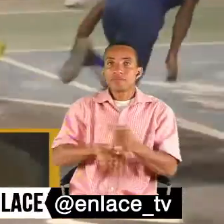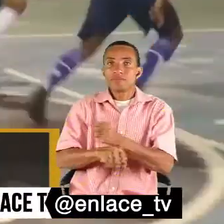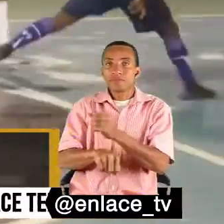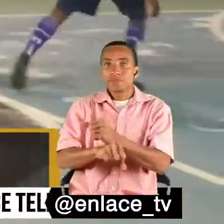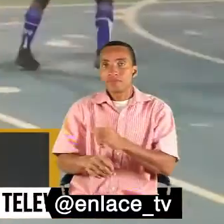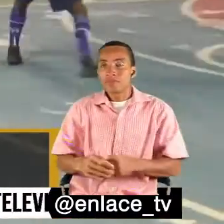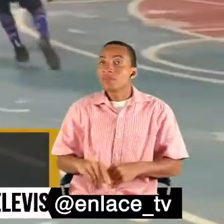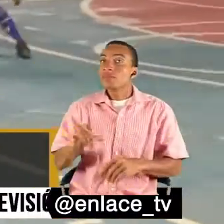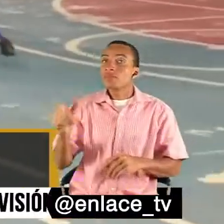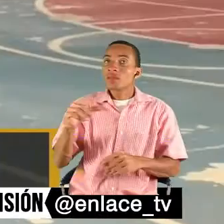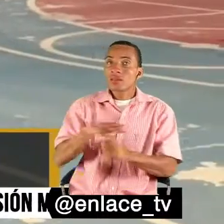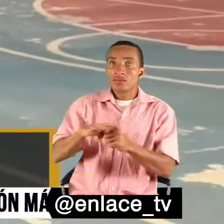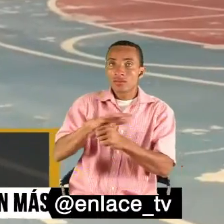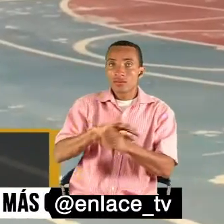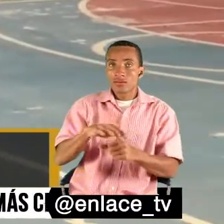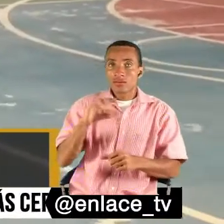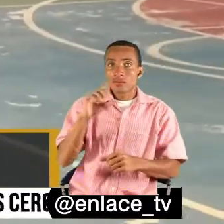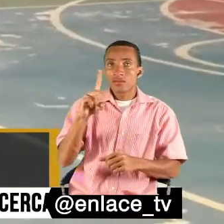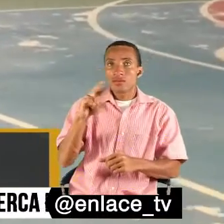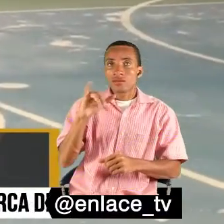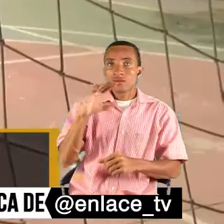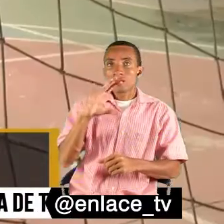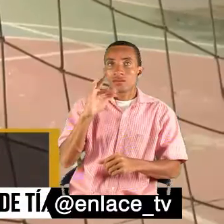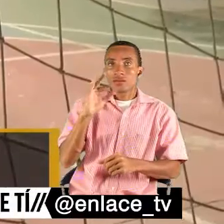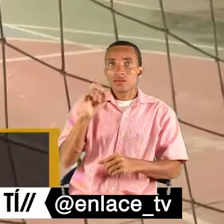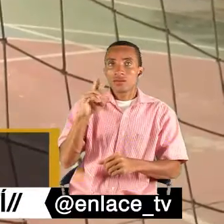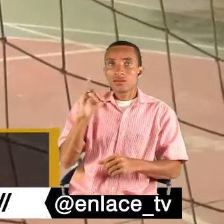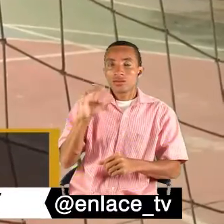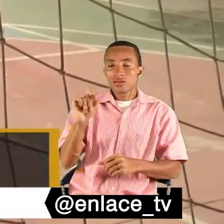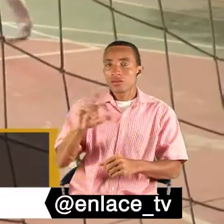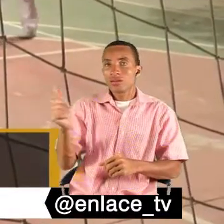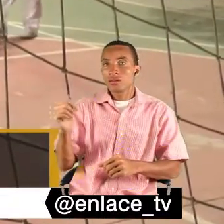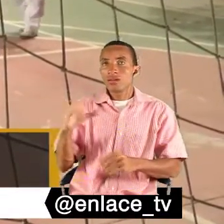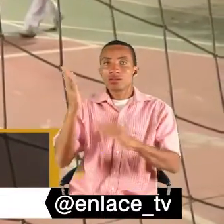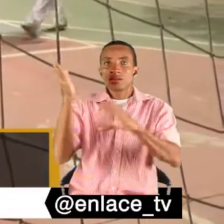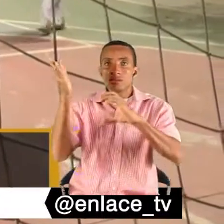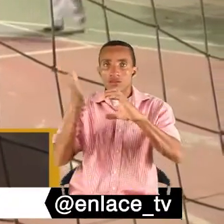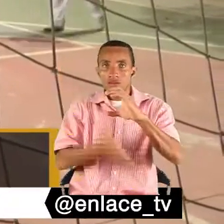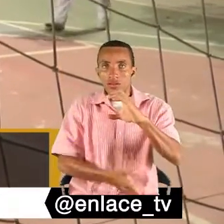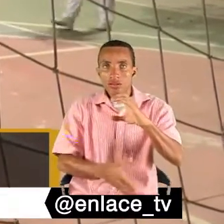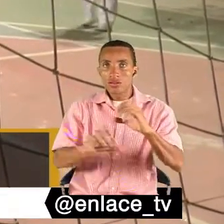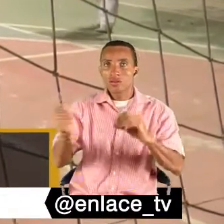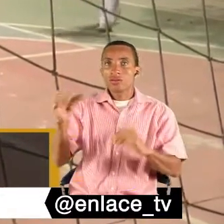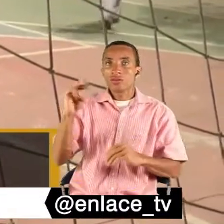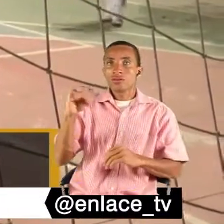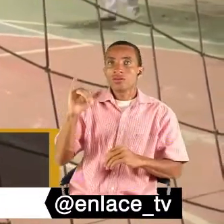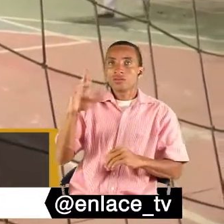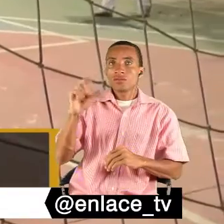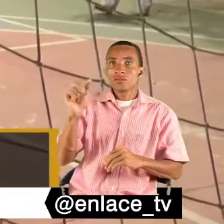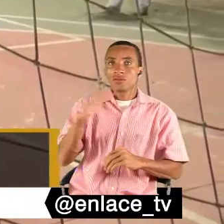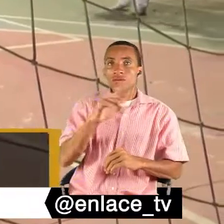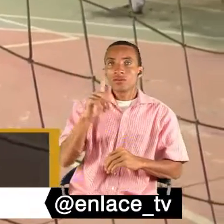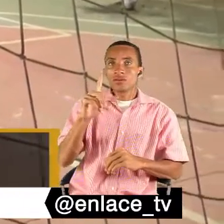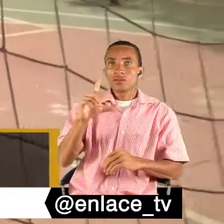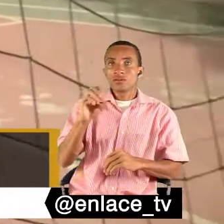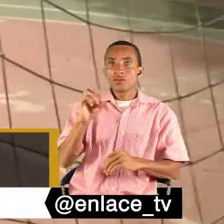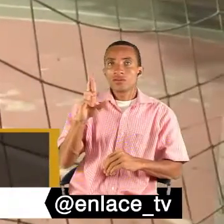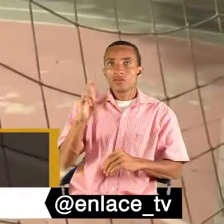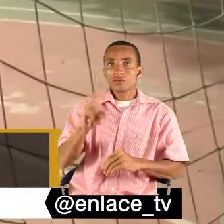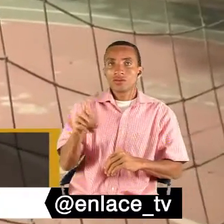La Victoria, Miraflores y Cincuentenario son algunos de los escenarios utilizados para el desarrollo de este torneo de